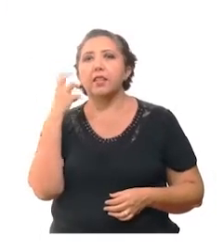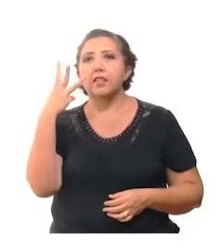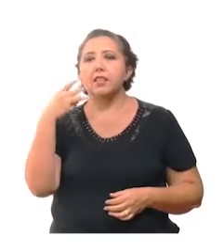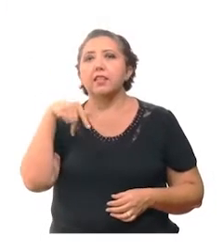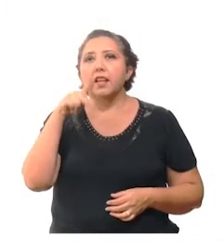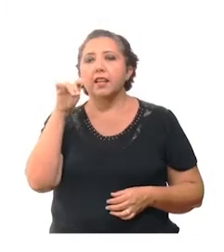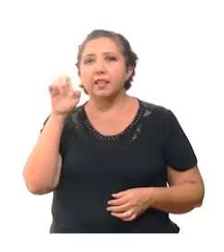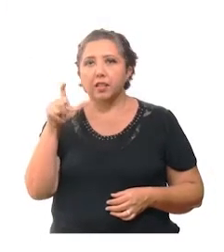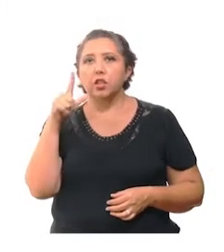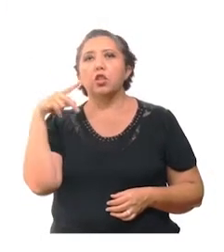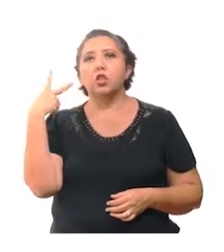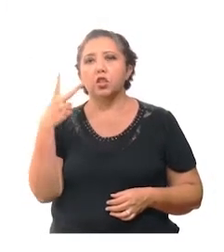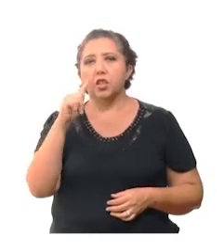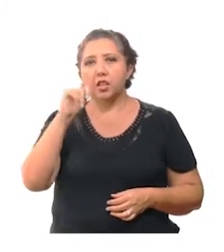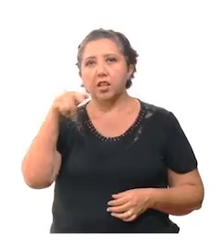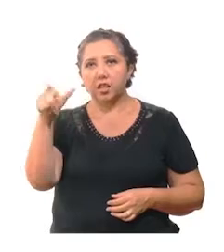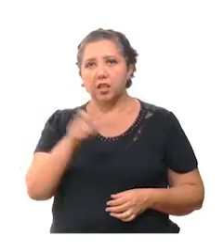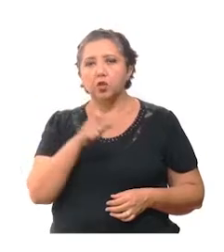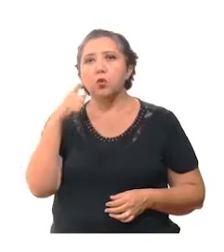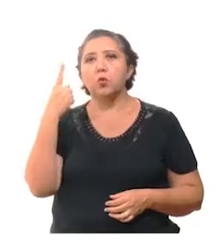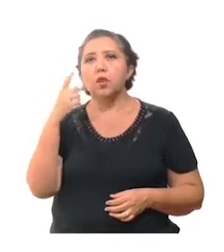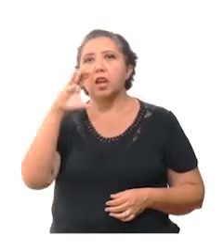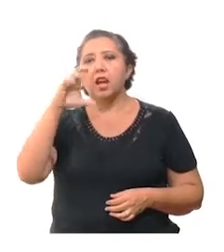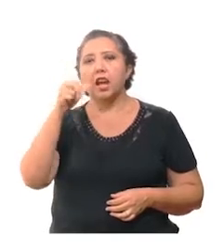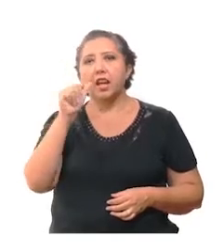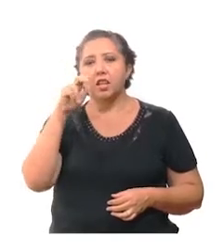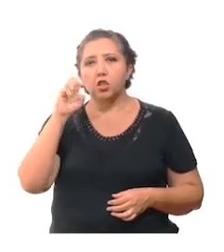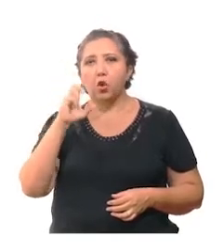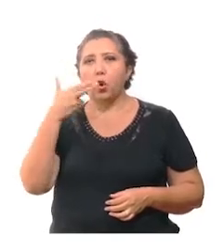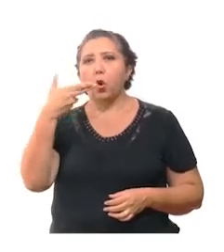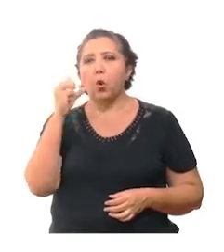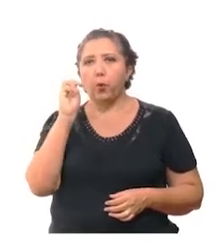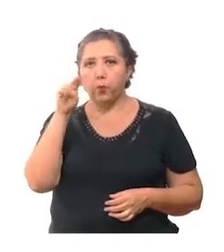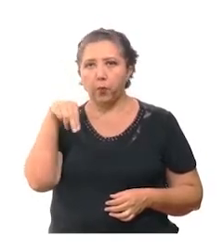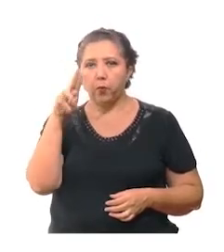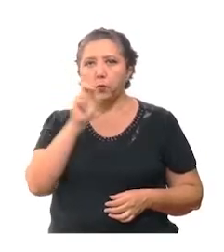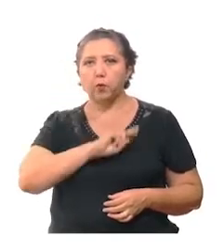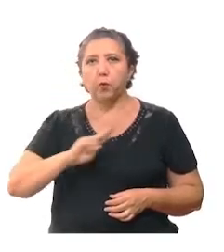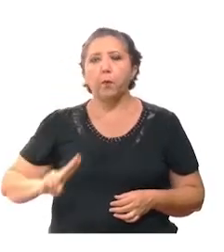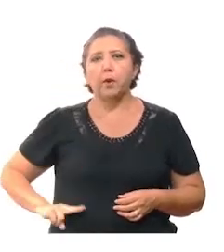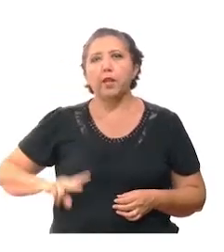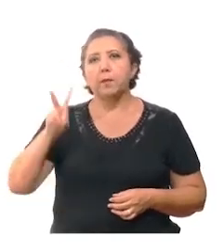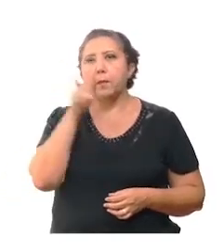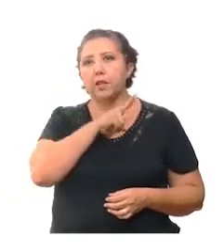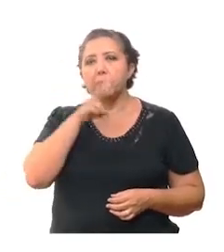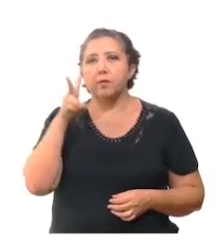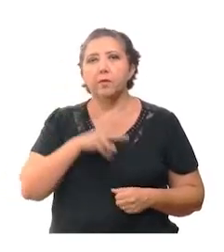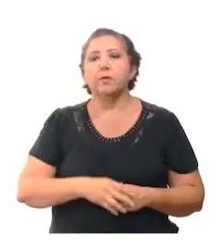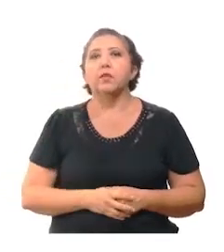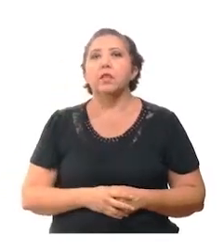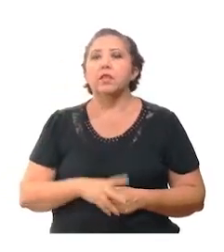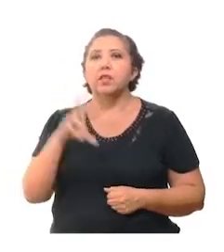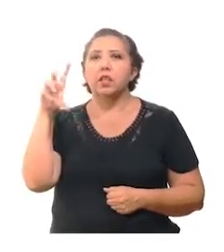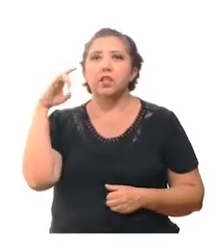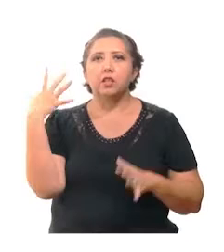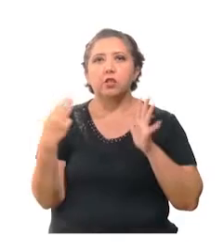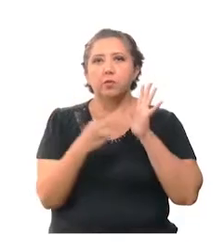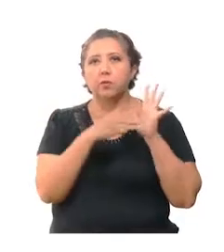en Aquil, 2 en Tecash y 1 en Cacalchen, Espita, Jomún, Maxcanú, Humán y Valladolid. De